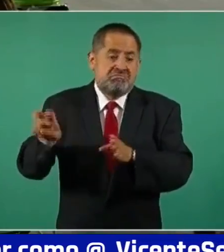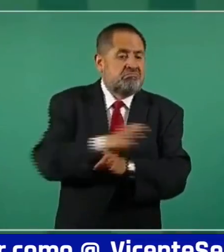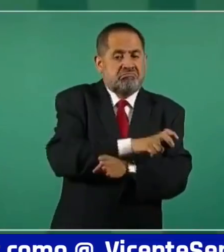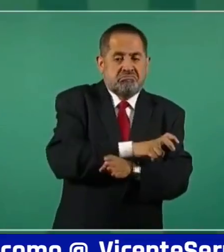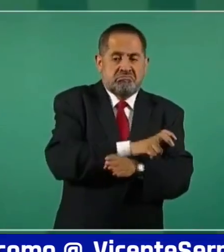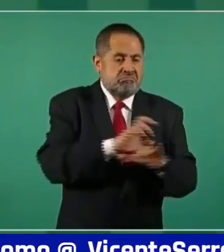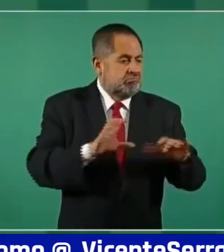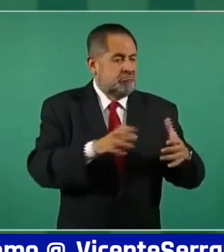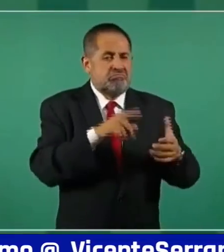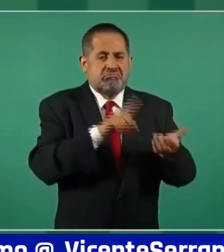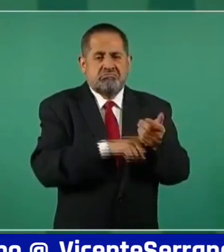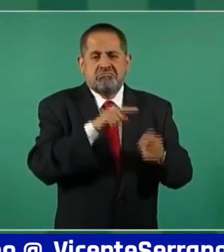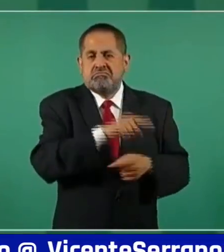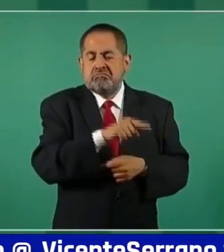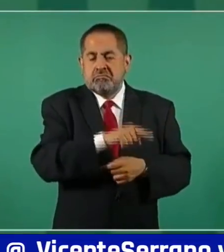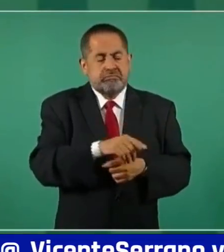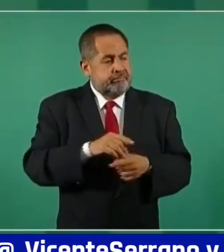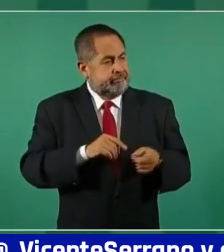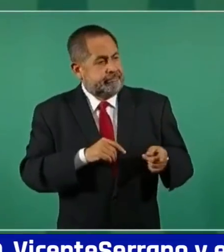como